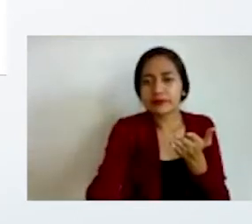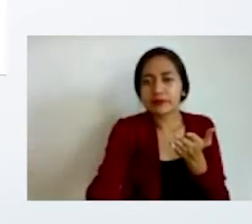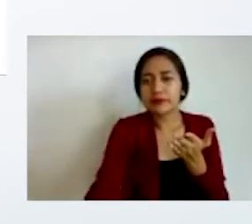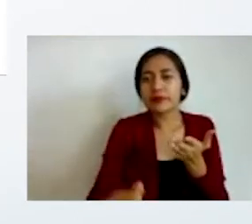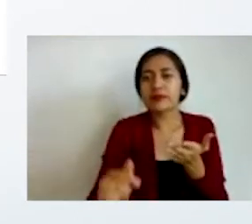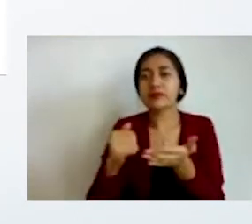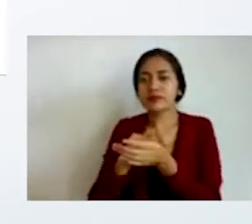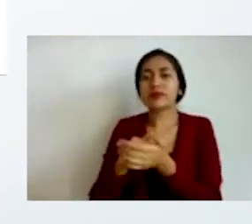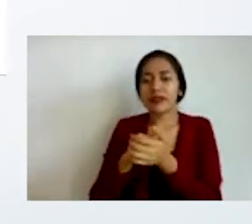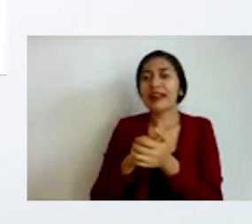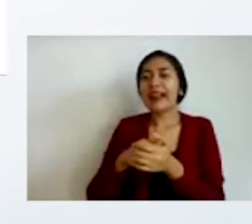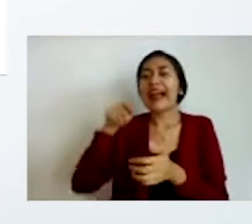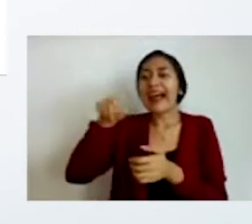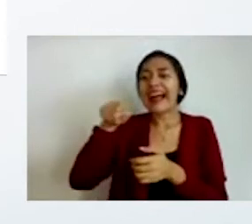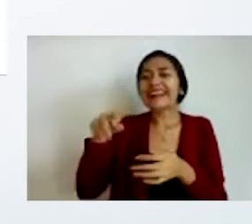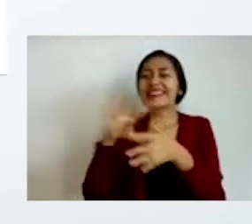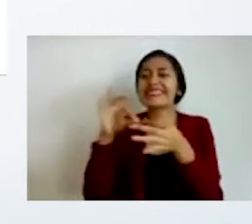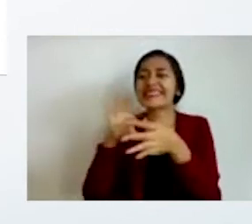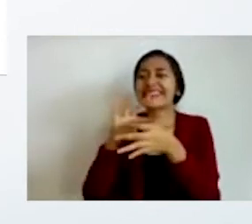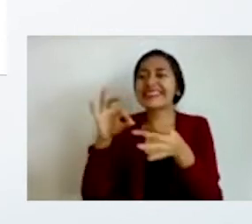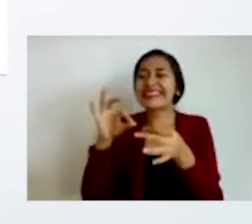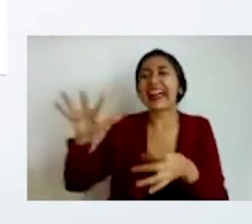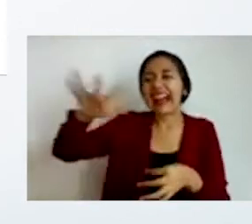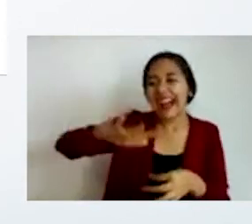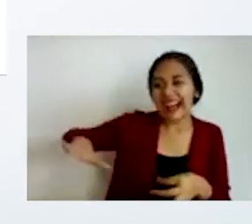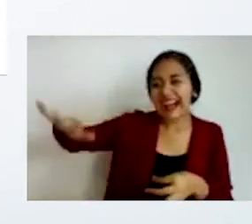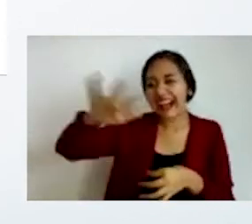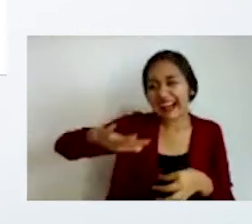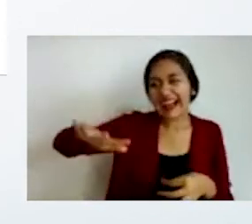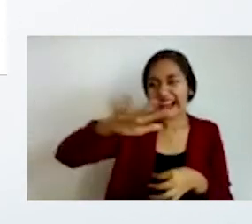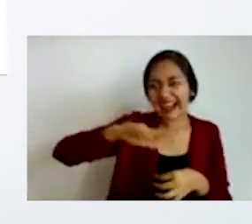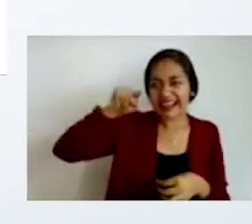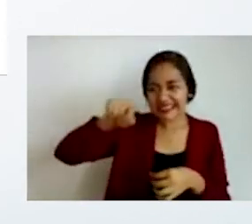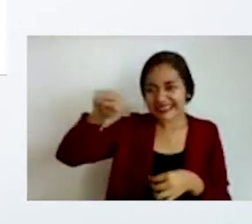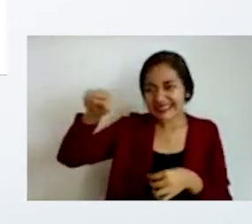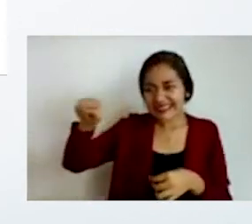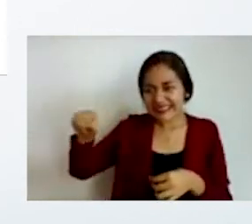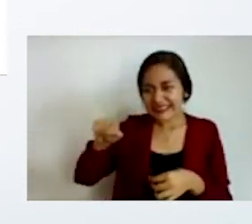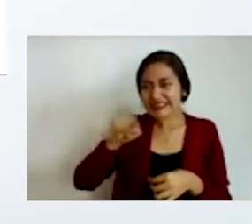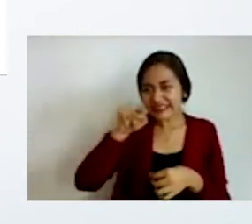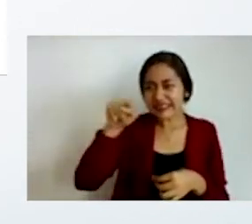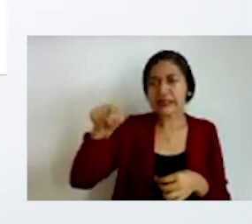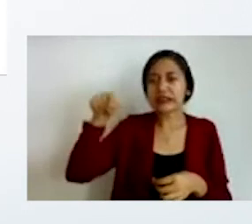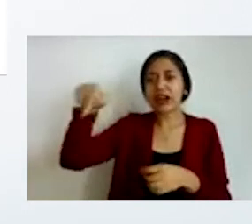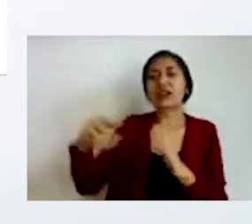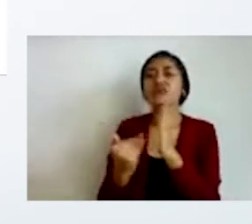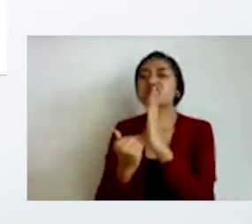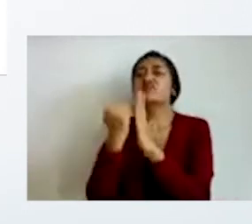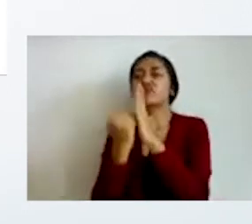los casos que se identificaron hasta ese momento en